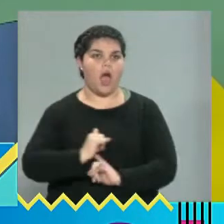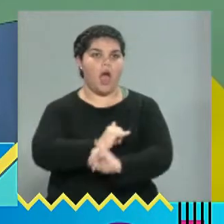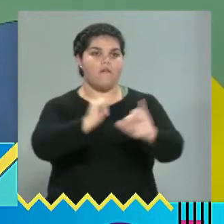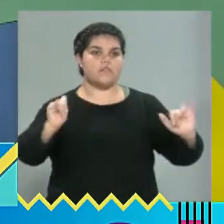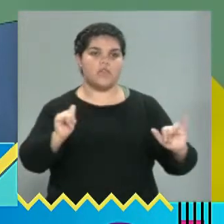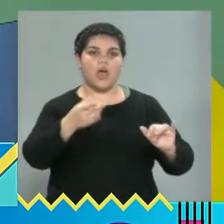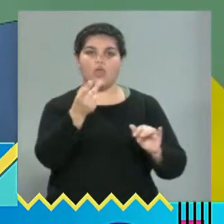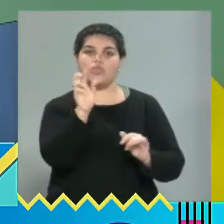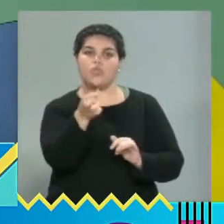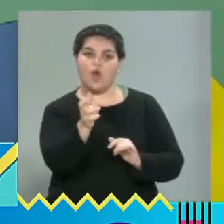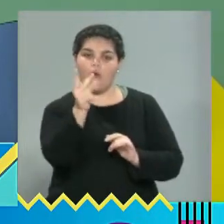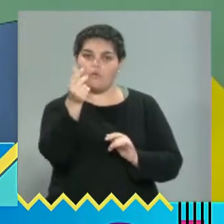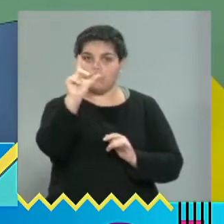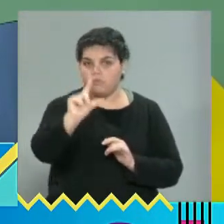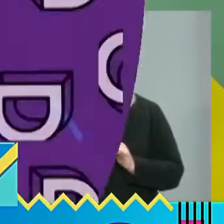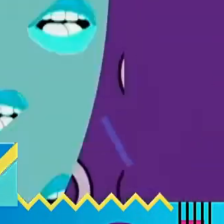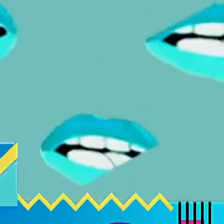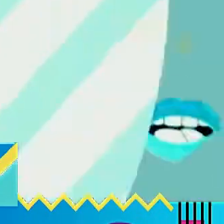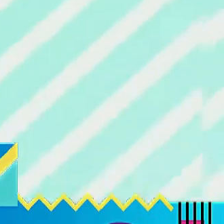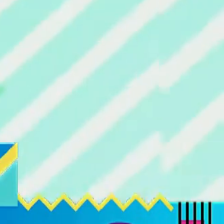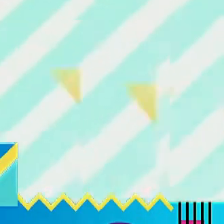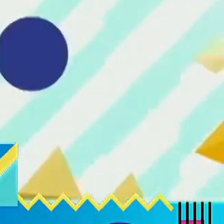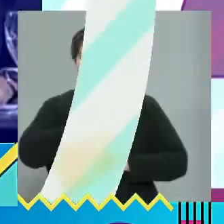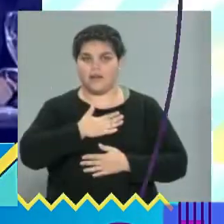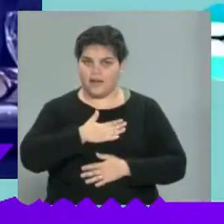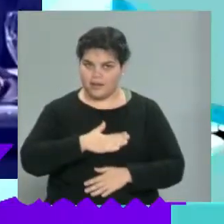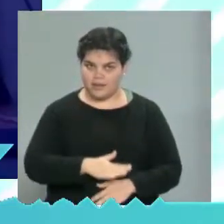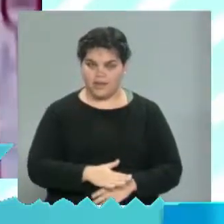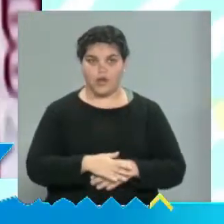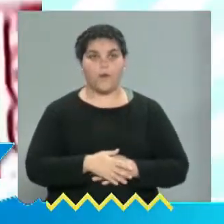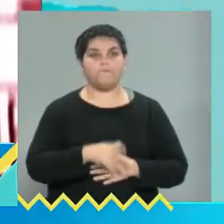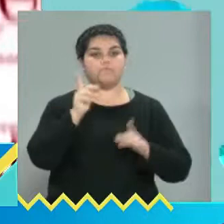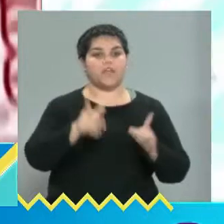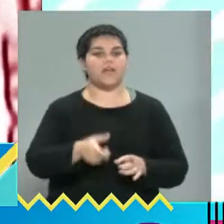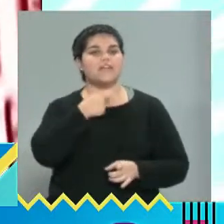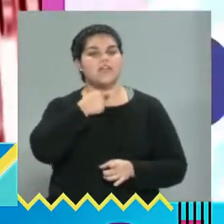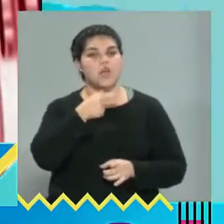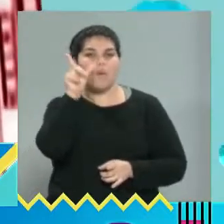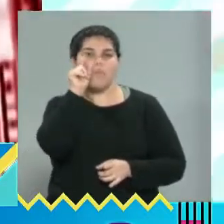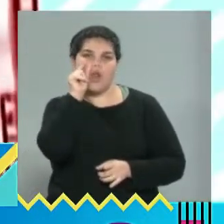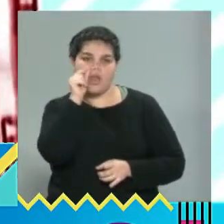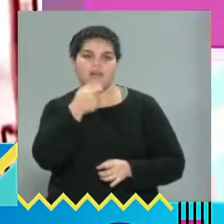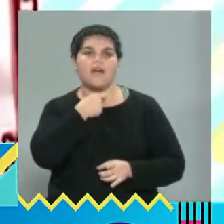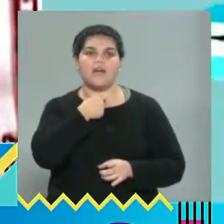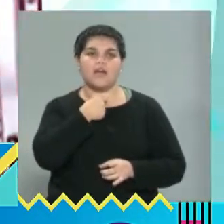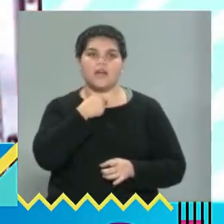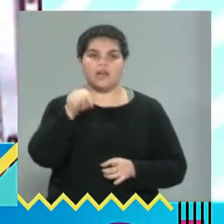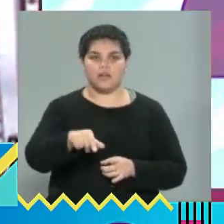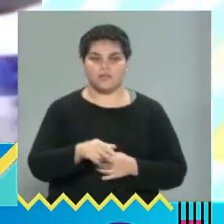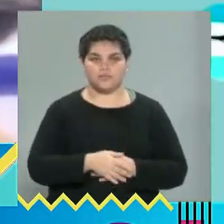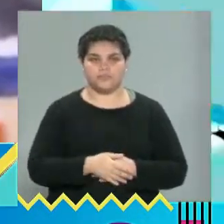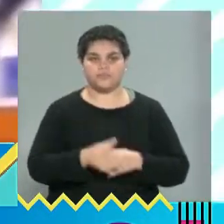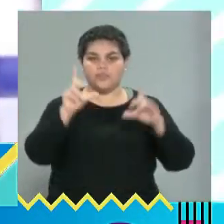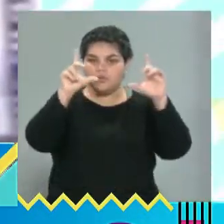traer tranquilidad. Obviamente están tratando desde la política, tratar de bajar la intensidad